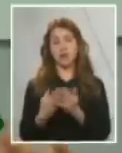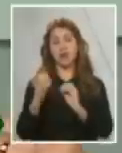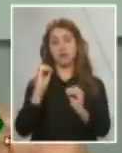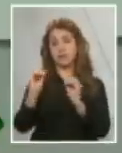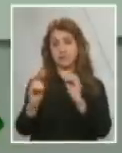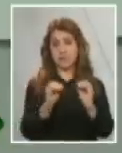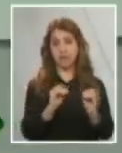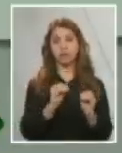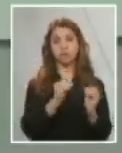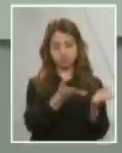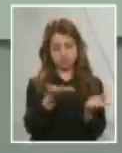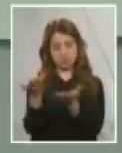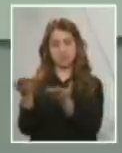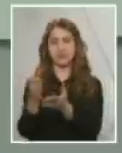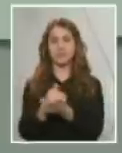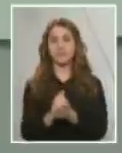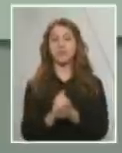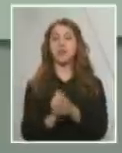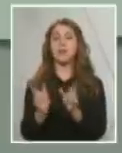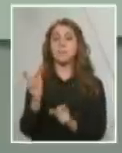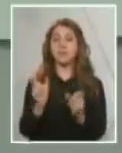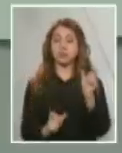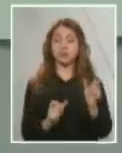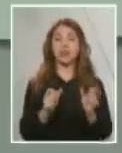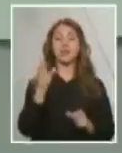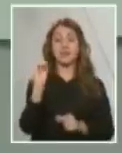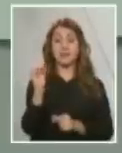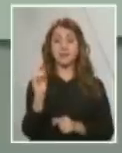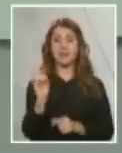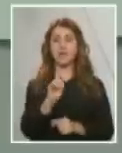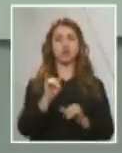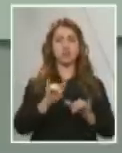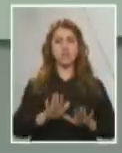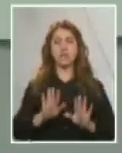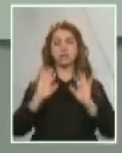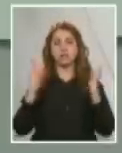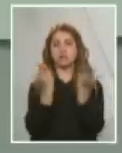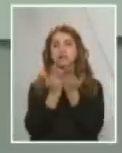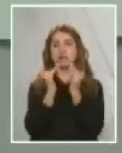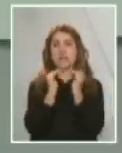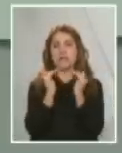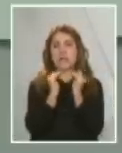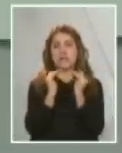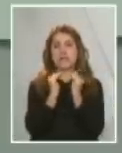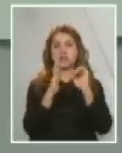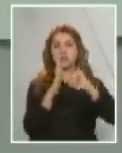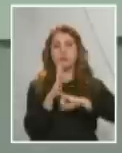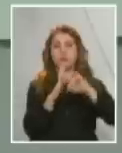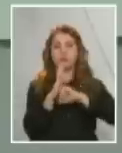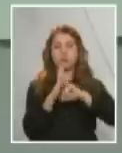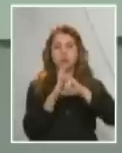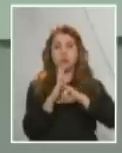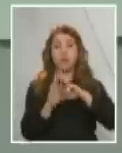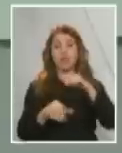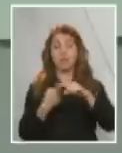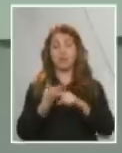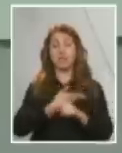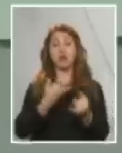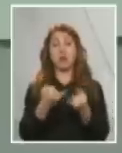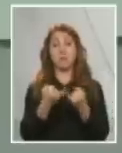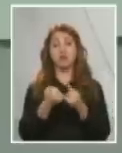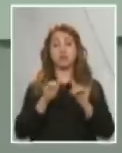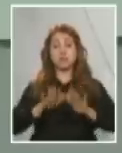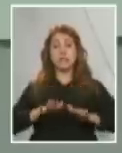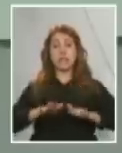sé, con personas de discapacidad que no se quieren encerrar en sus casas, porque me ha tocado. Incluso tengo amigos que se quedan